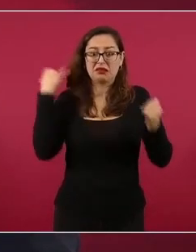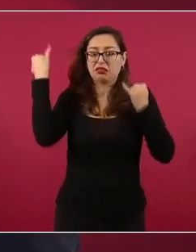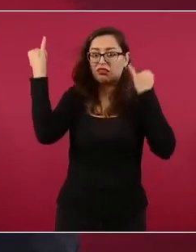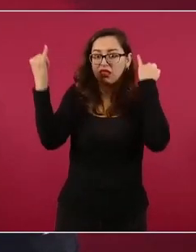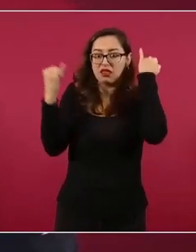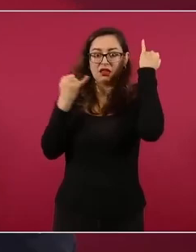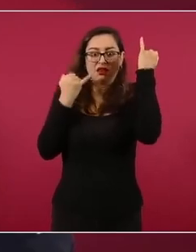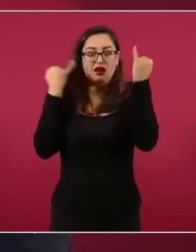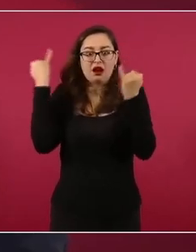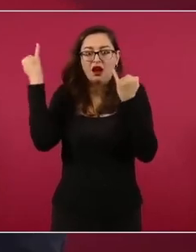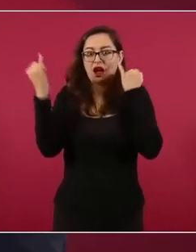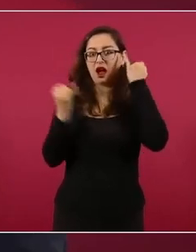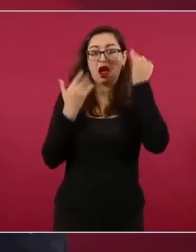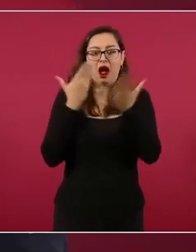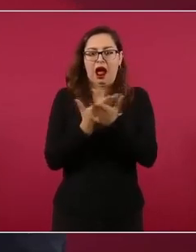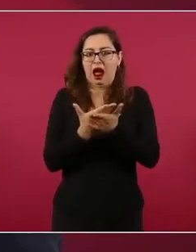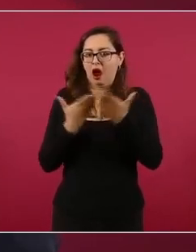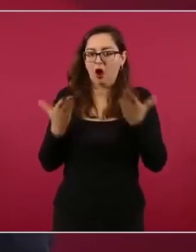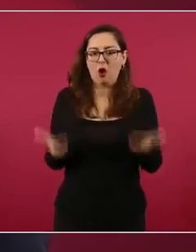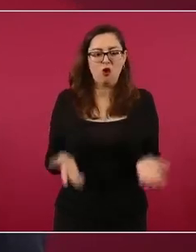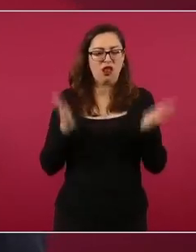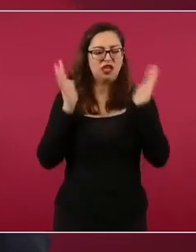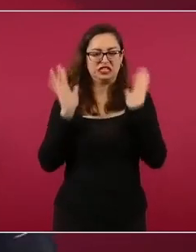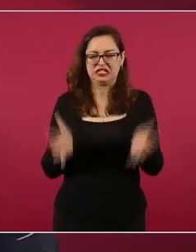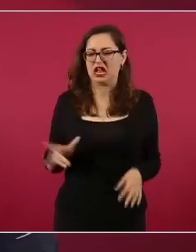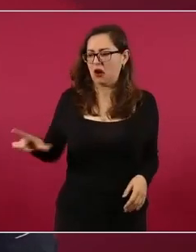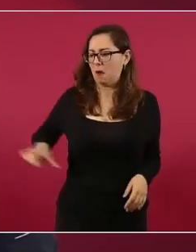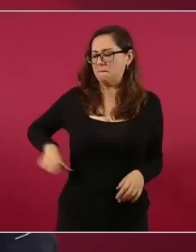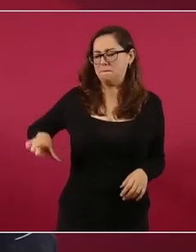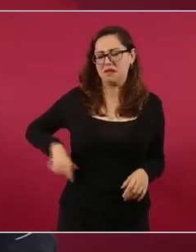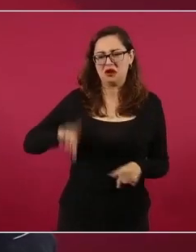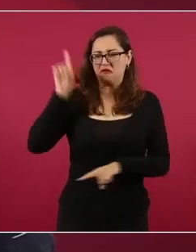vamos a establecer una dictadura, una tiranía,